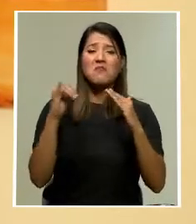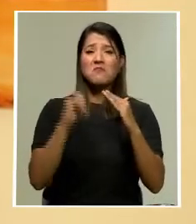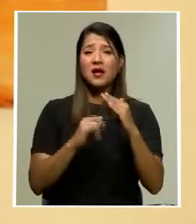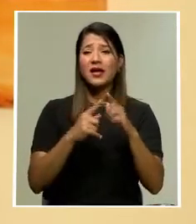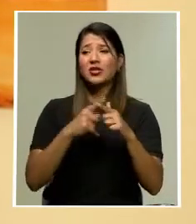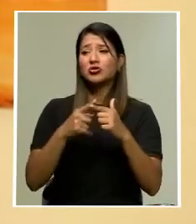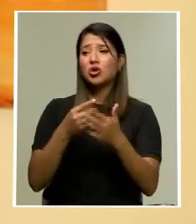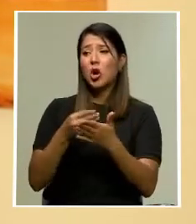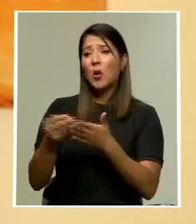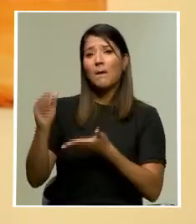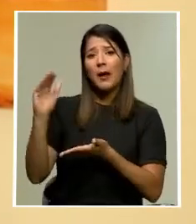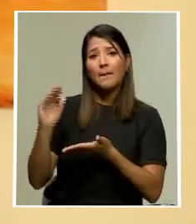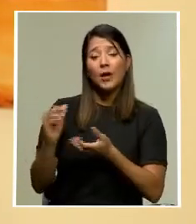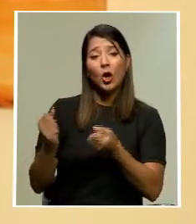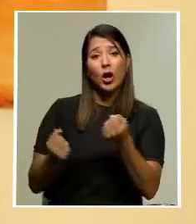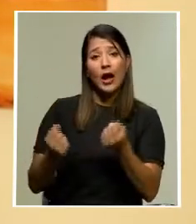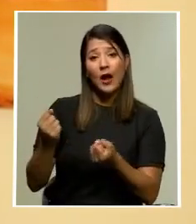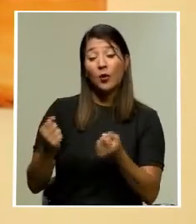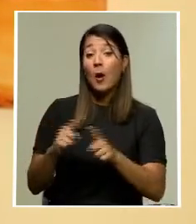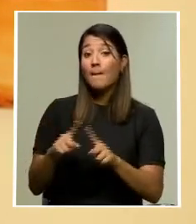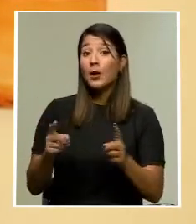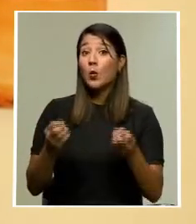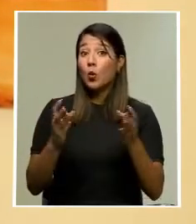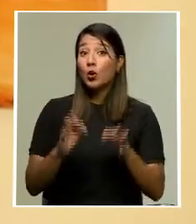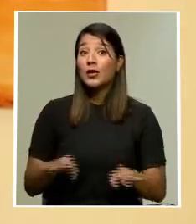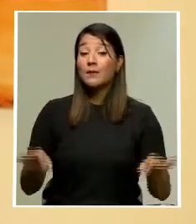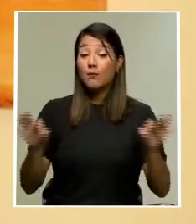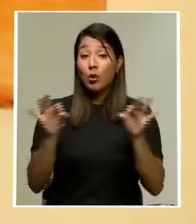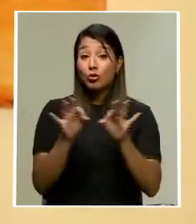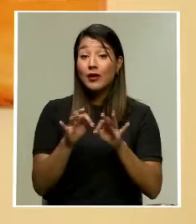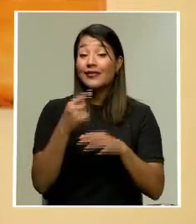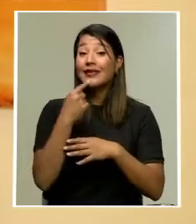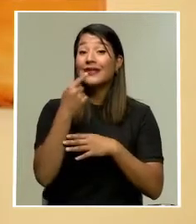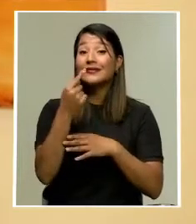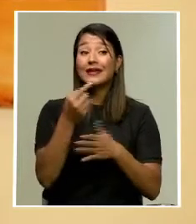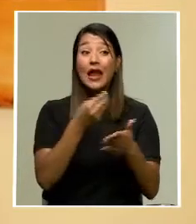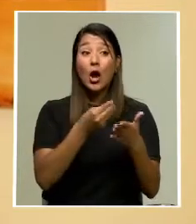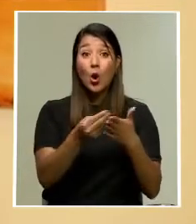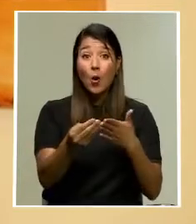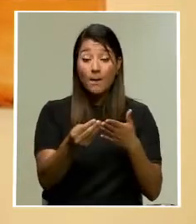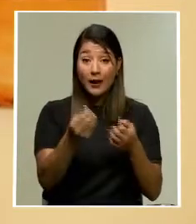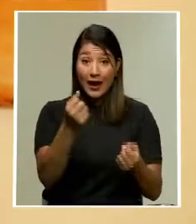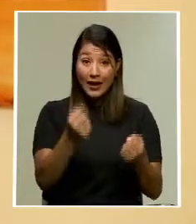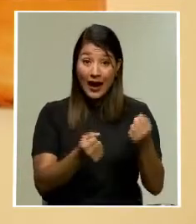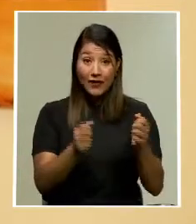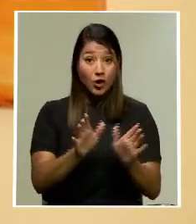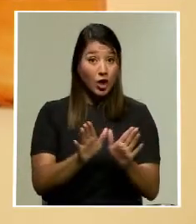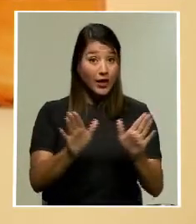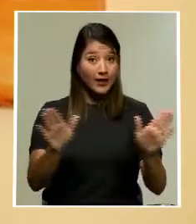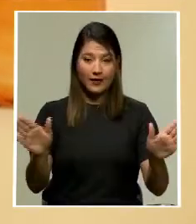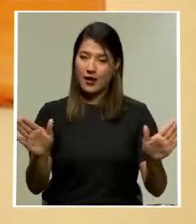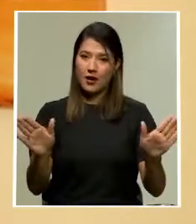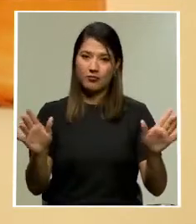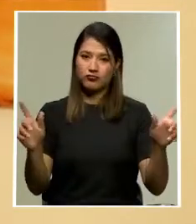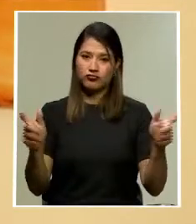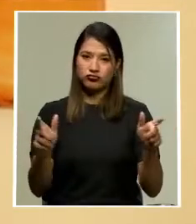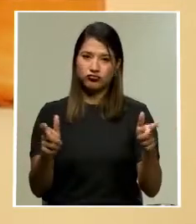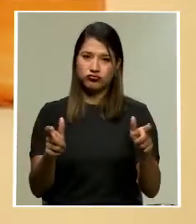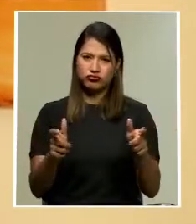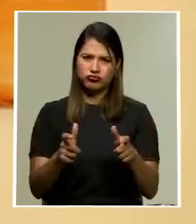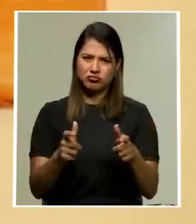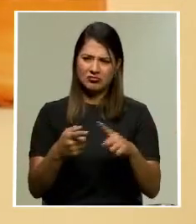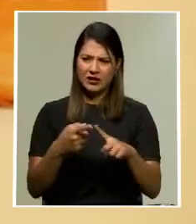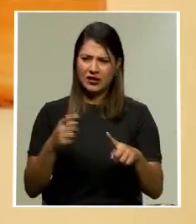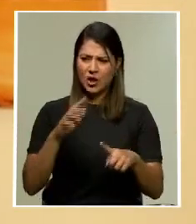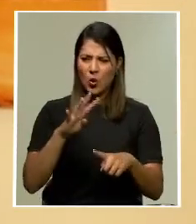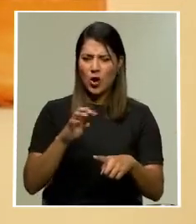de vehículos, pero sí es importante destacar que la adquisición de vehículos en general ha caído en los últimos 4 o 5 años. En